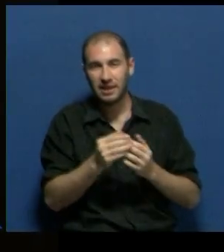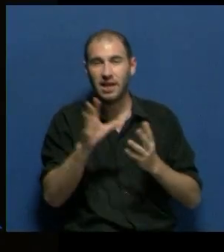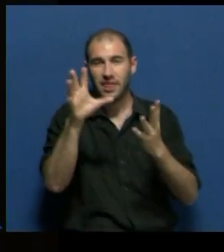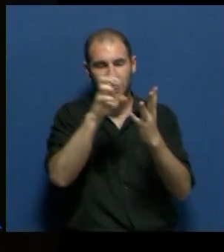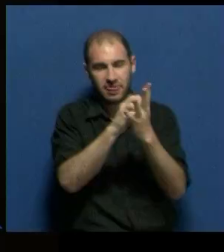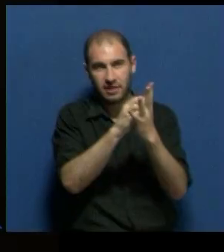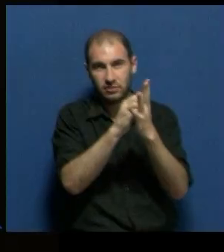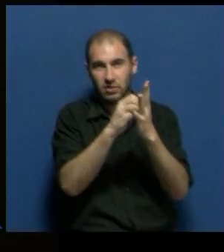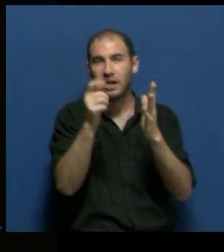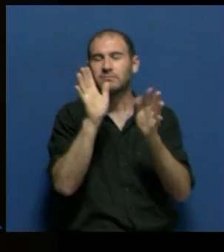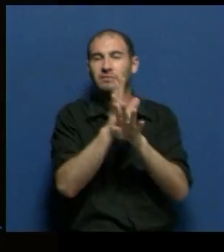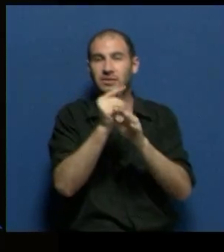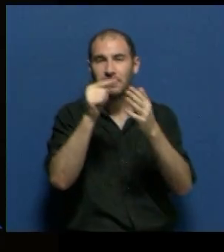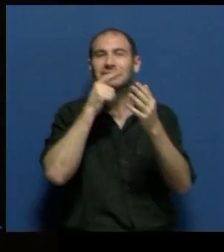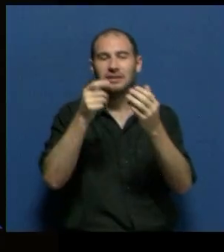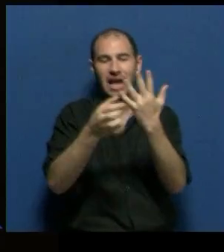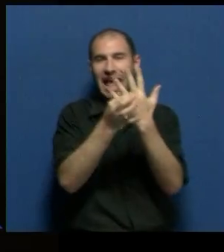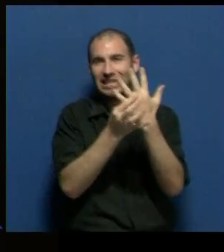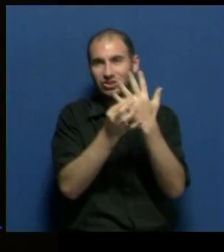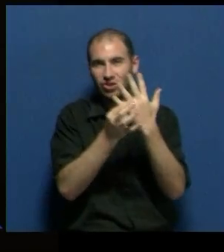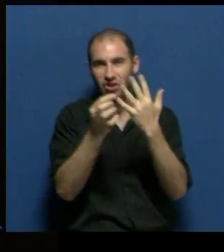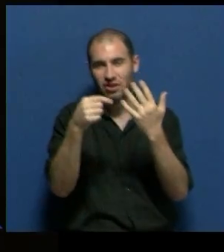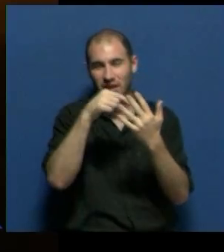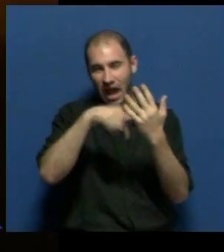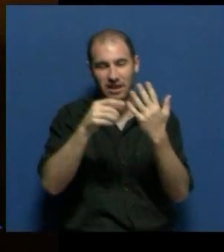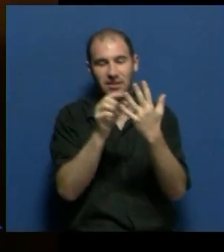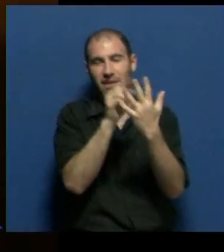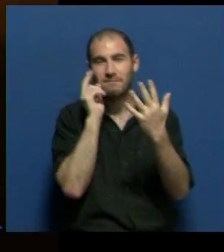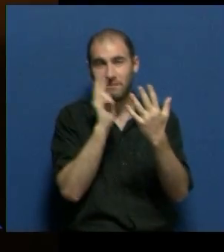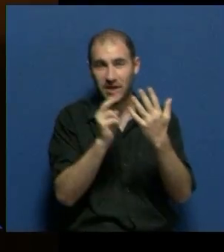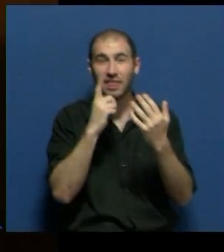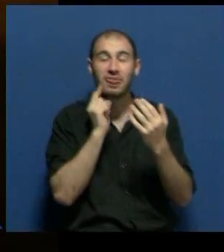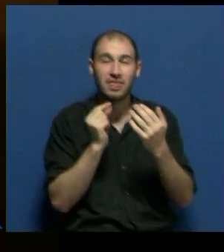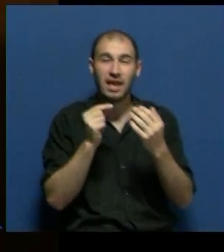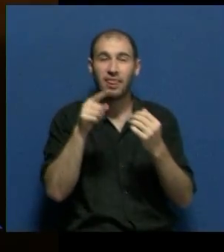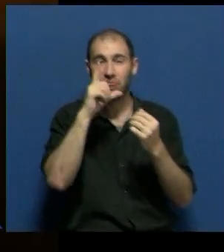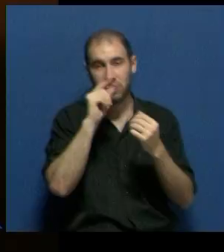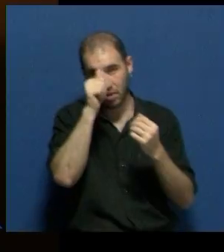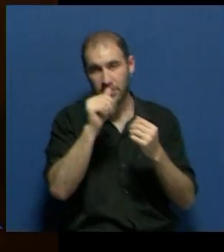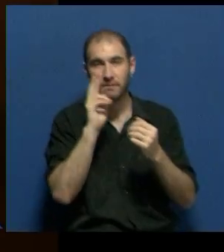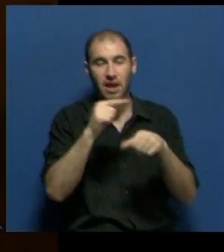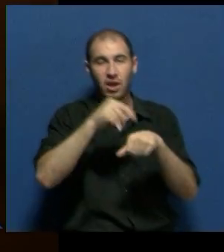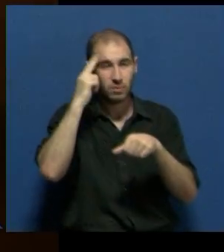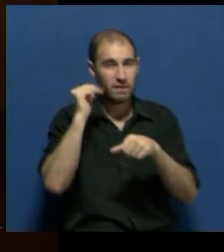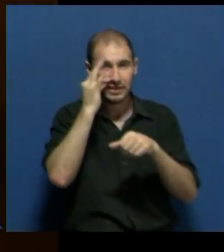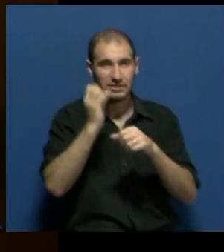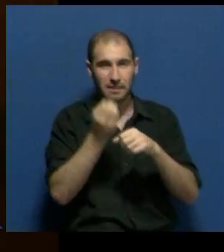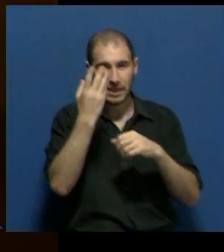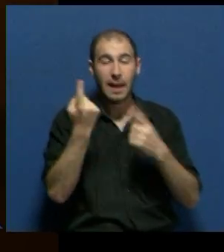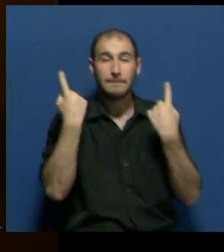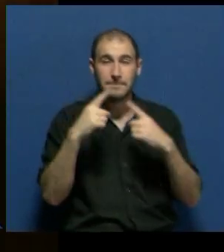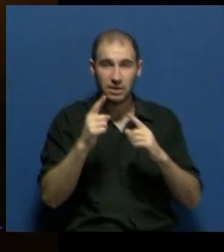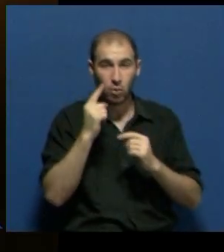disco solar. Se crea un anillo. Ese anillo es lo que se va a ver el día domingo a las 9:20 de la mañana.